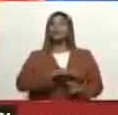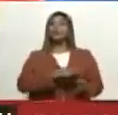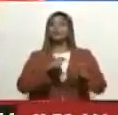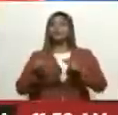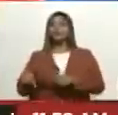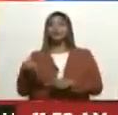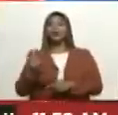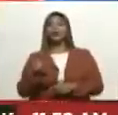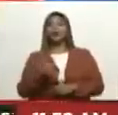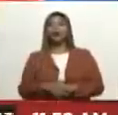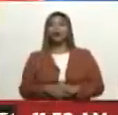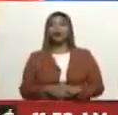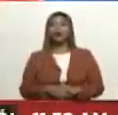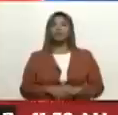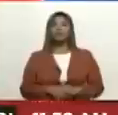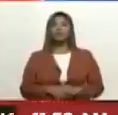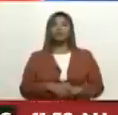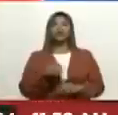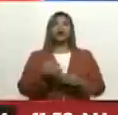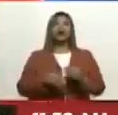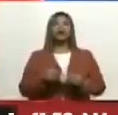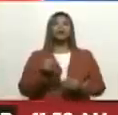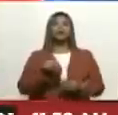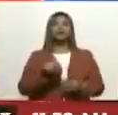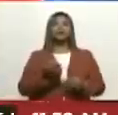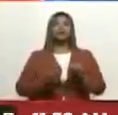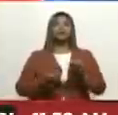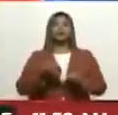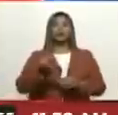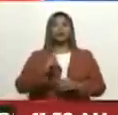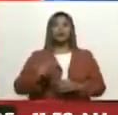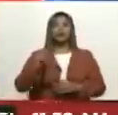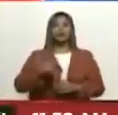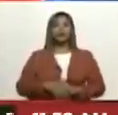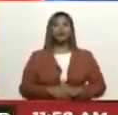y que sea un juzgado, un tribunal